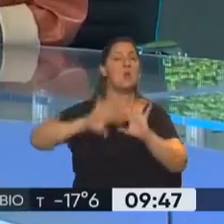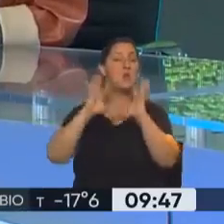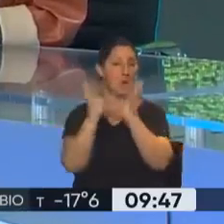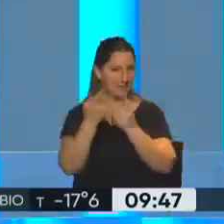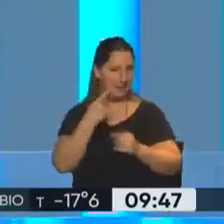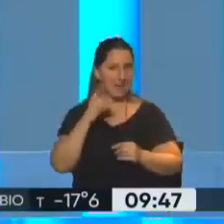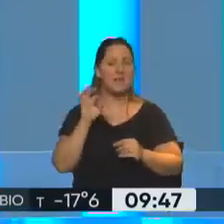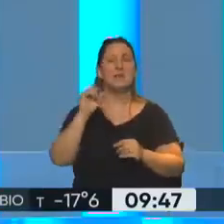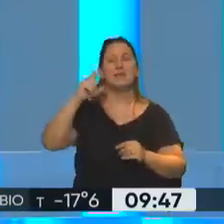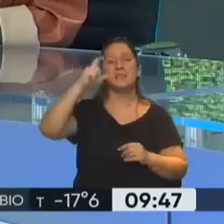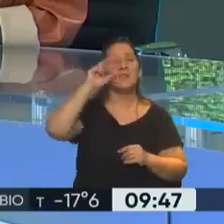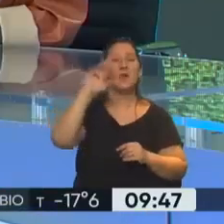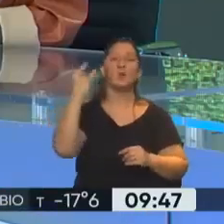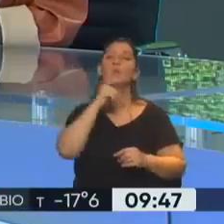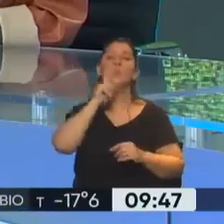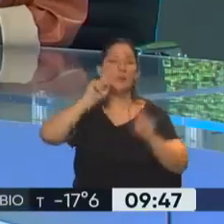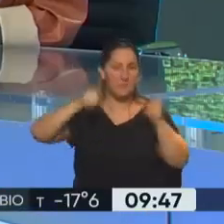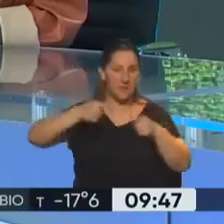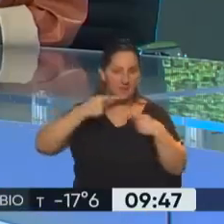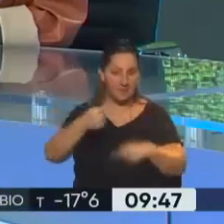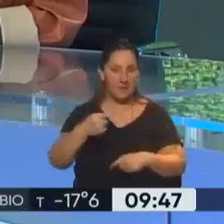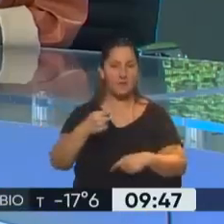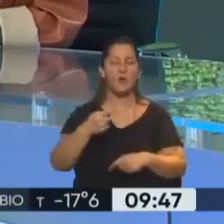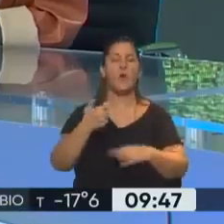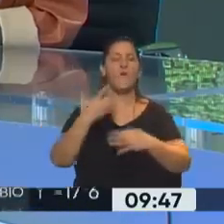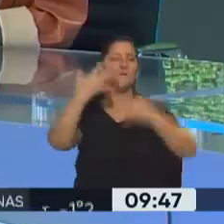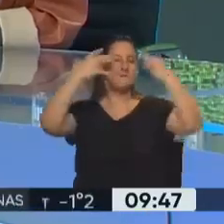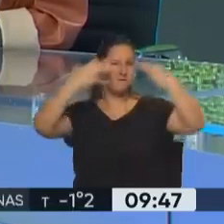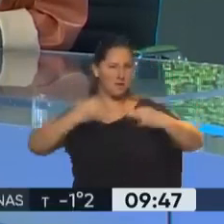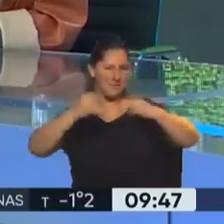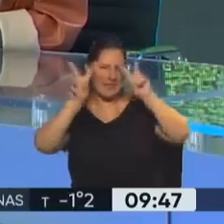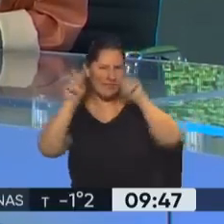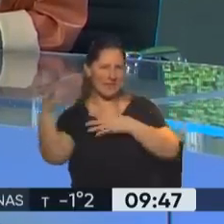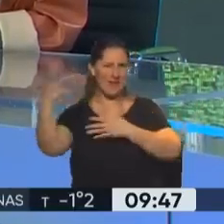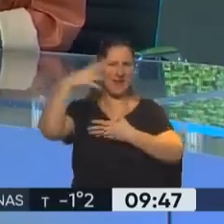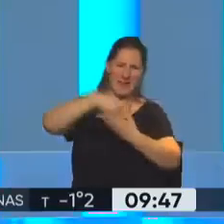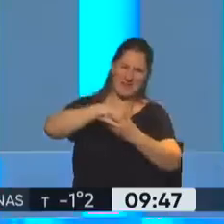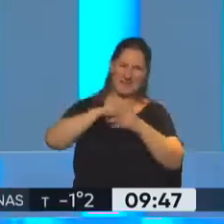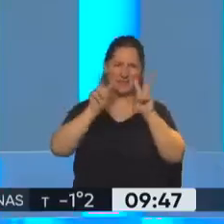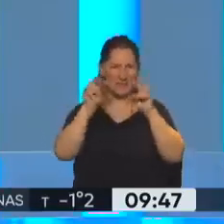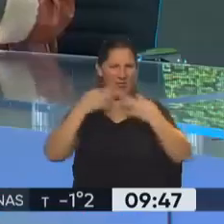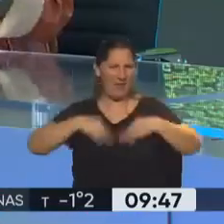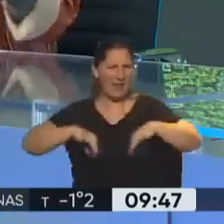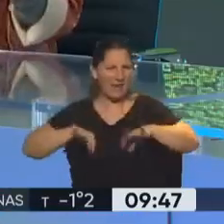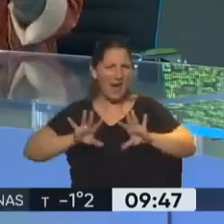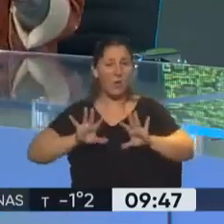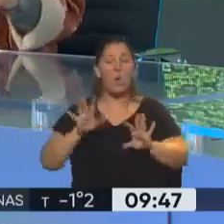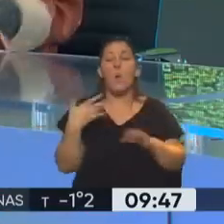se ruta y también meterlo meterlo en una cuestión más formal era el ambiente más parecido